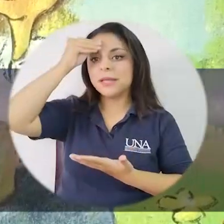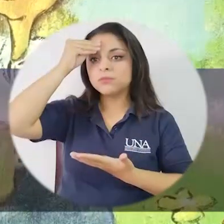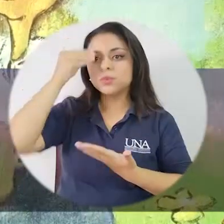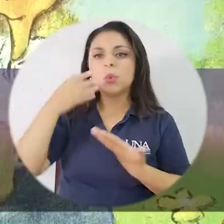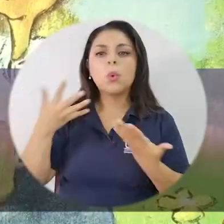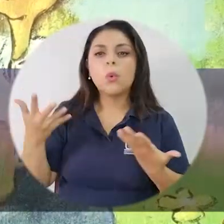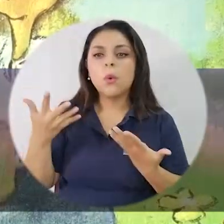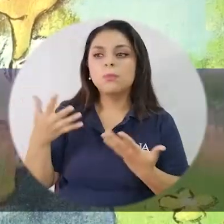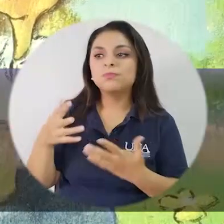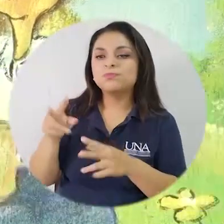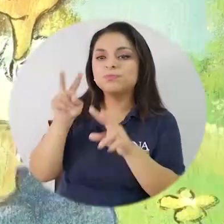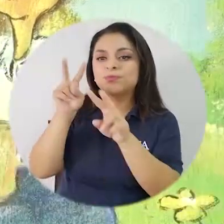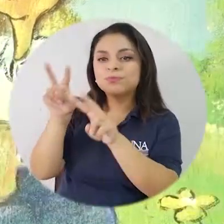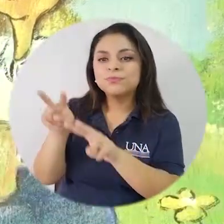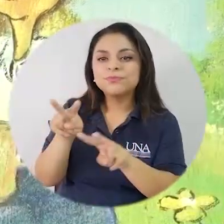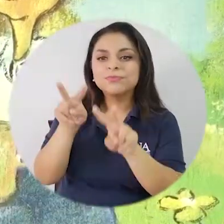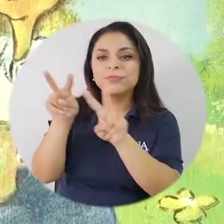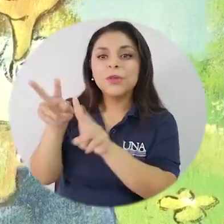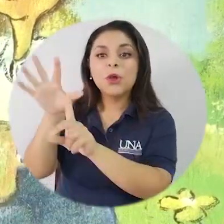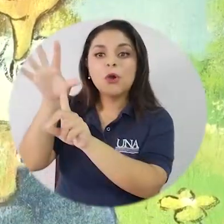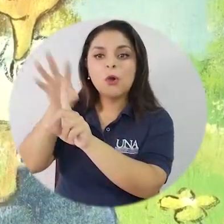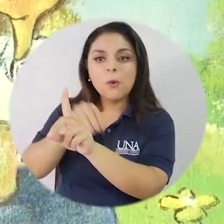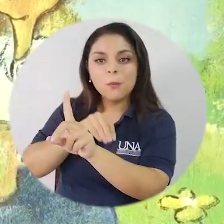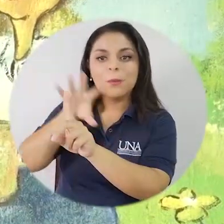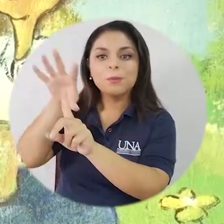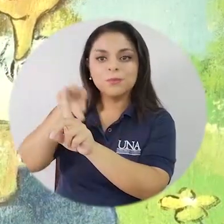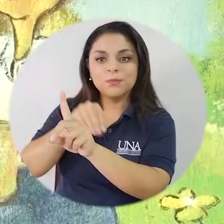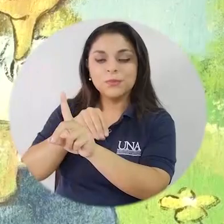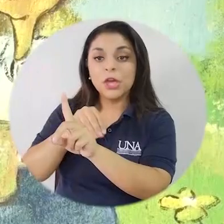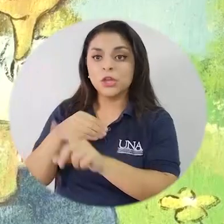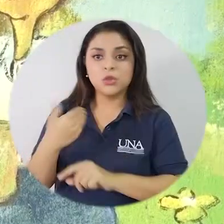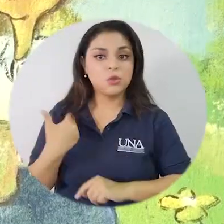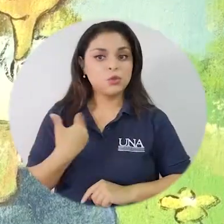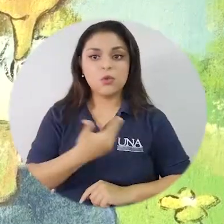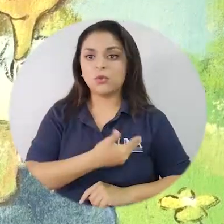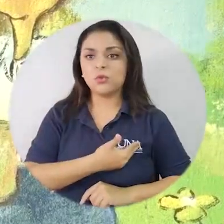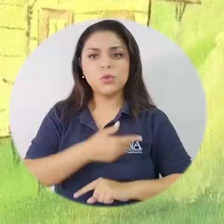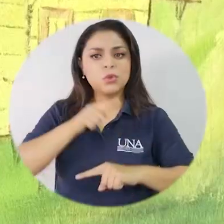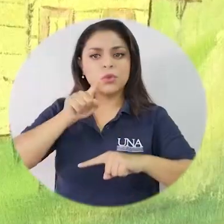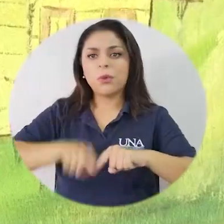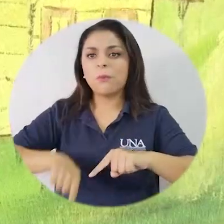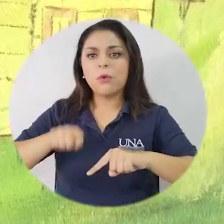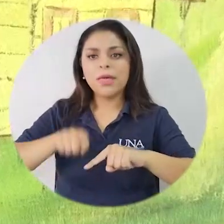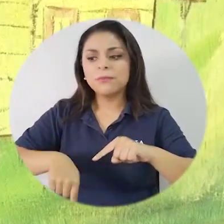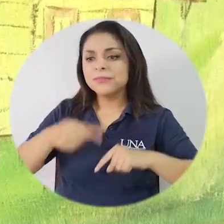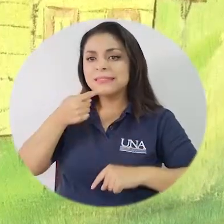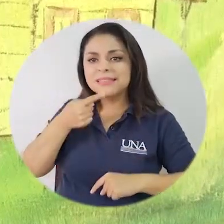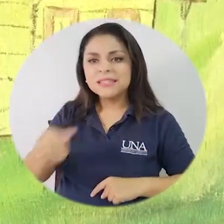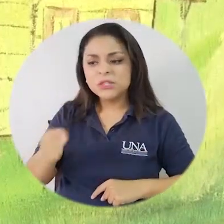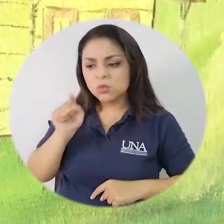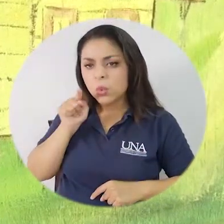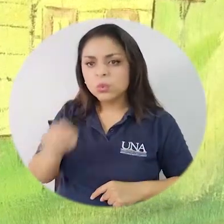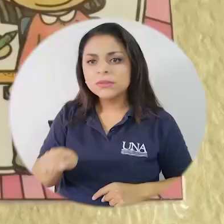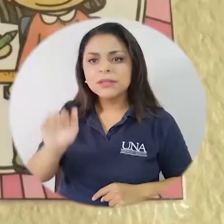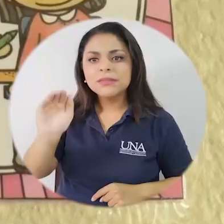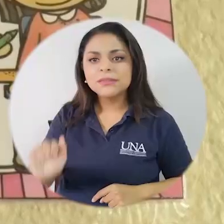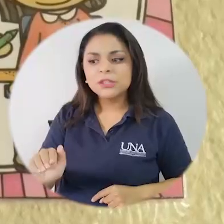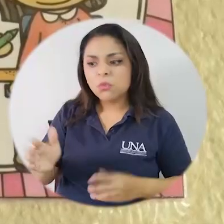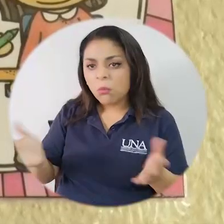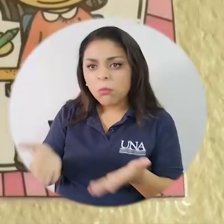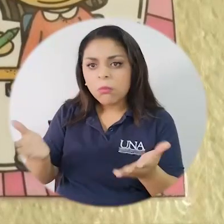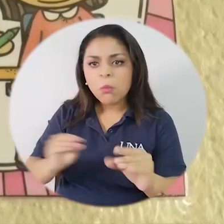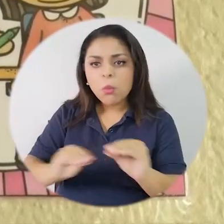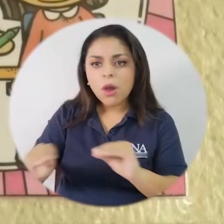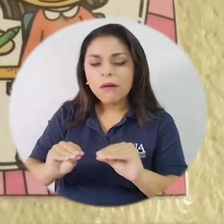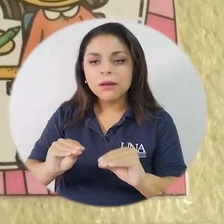observando, aprendemos por imitación. Entonces, nosotros no le podemos pedir a un niño o intentar que se